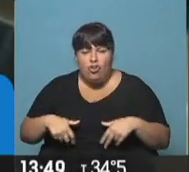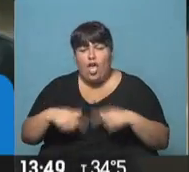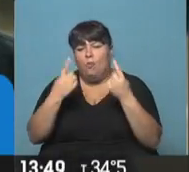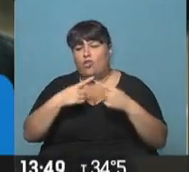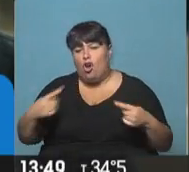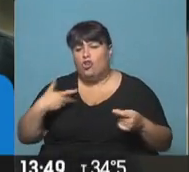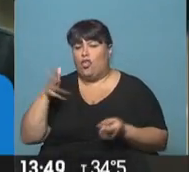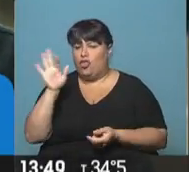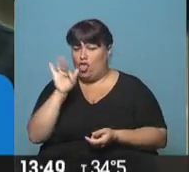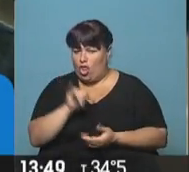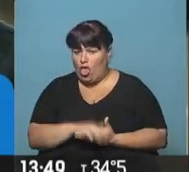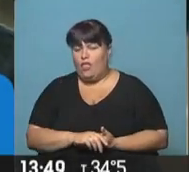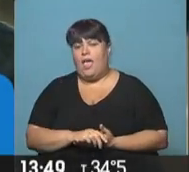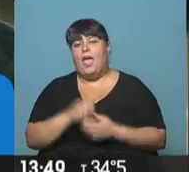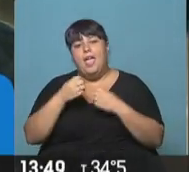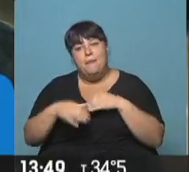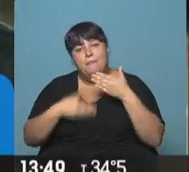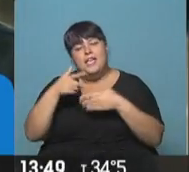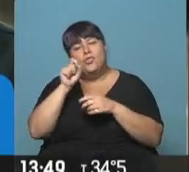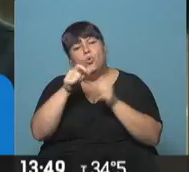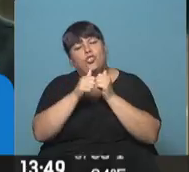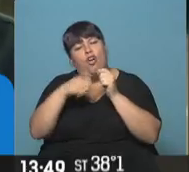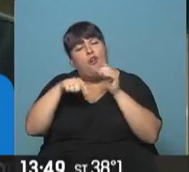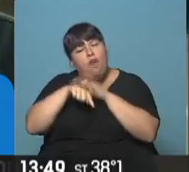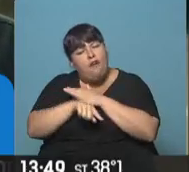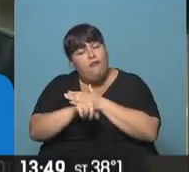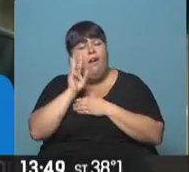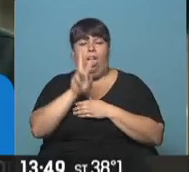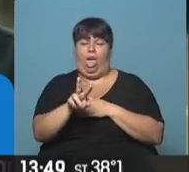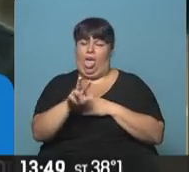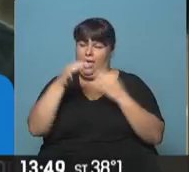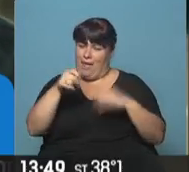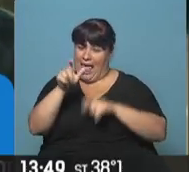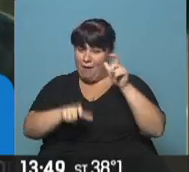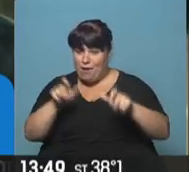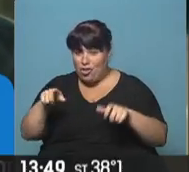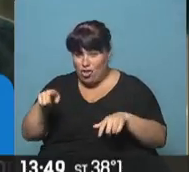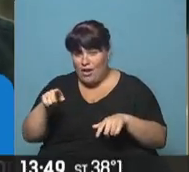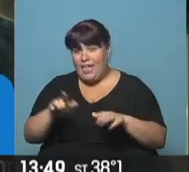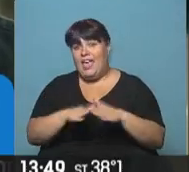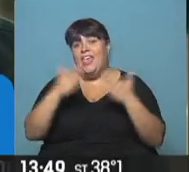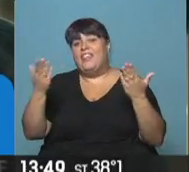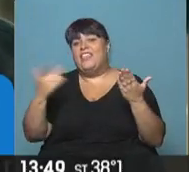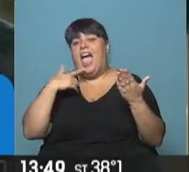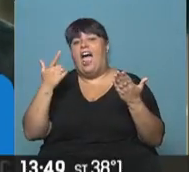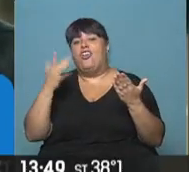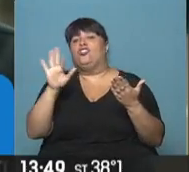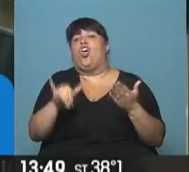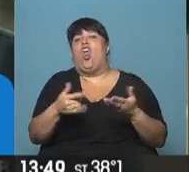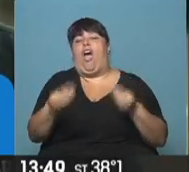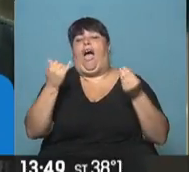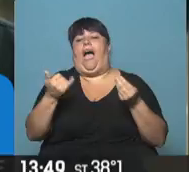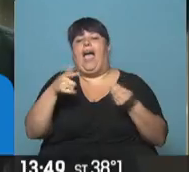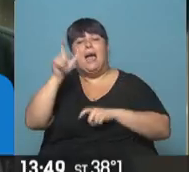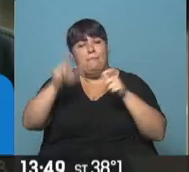que usamos todos los días, empezando a estudiar un poco sus historias y empecé a ver que en realidad esa gente, el diario del lunes es lo que tenemos en la mano, que